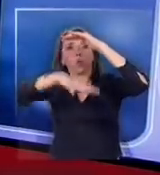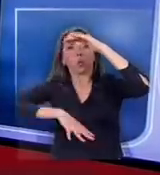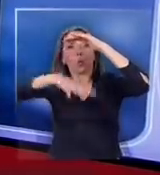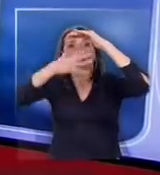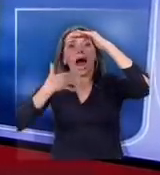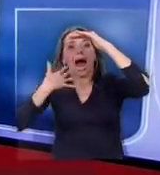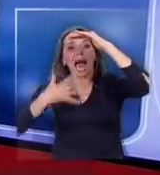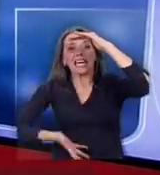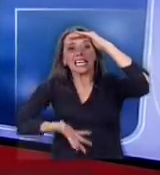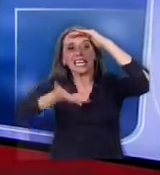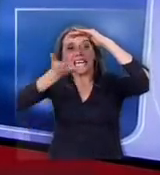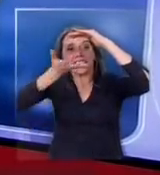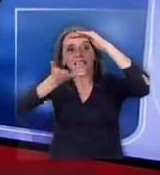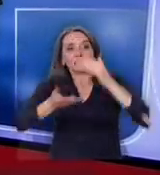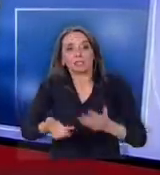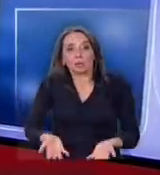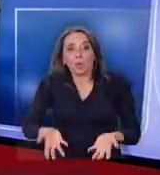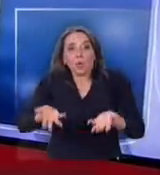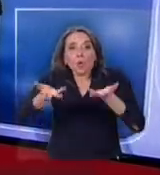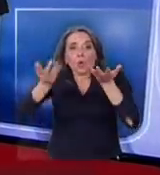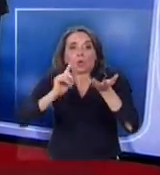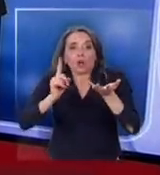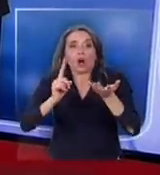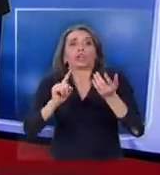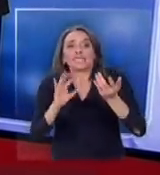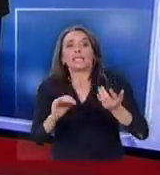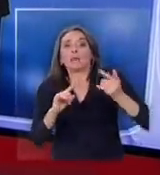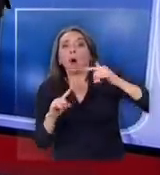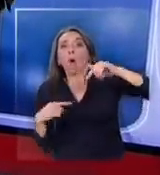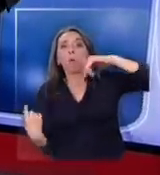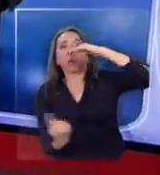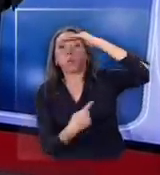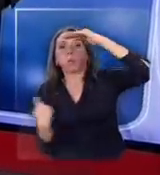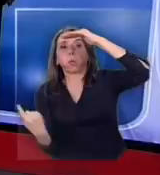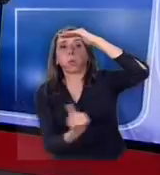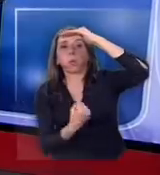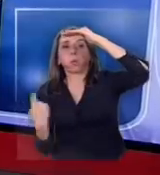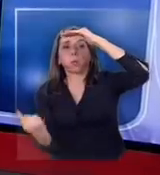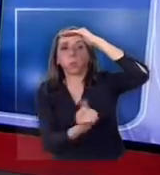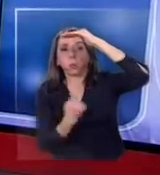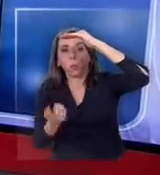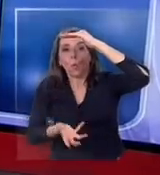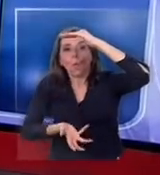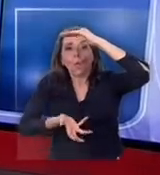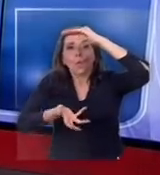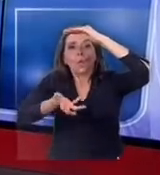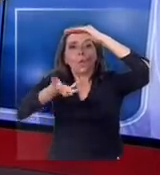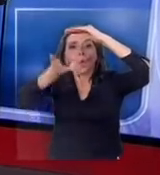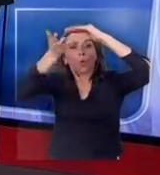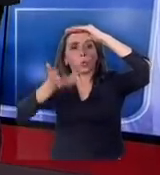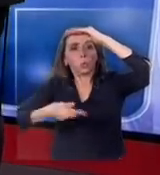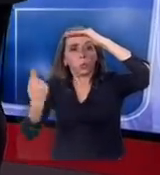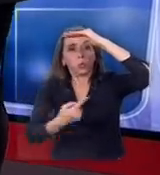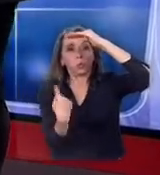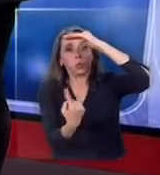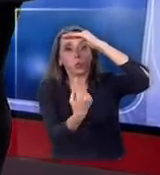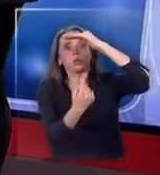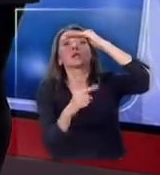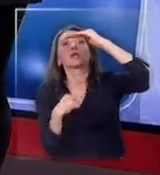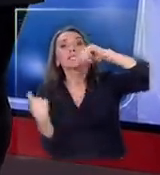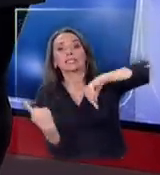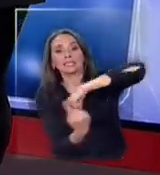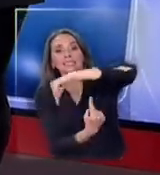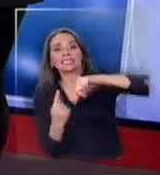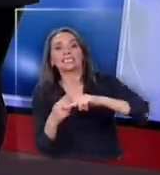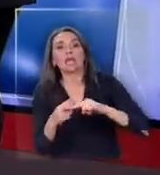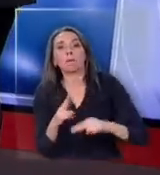asciende, nunca va a ascender así nomás, va a ascender siempre rotando. Y efectivamente, con el viento y todo, y por algo se llama que vorticidad,